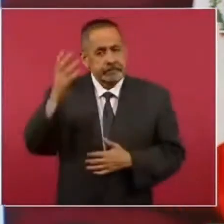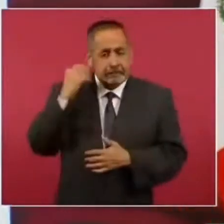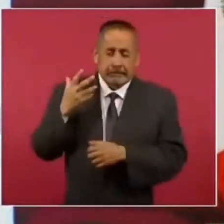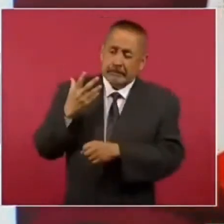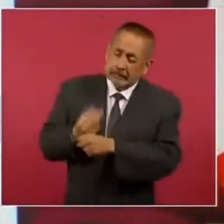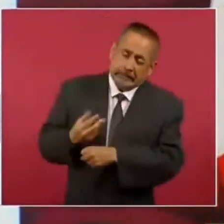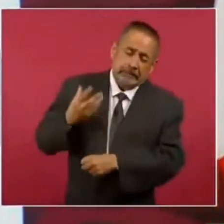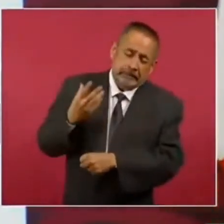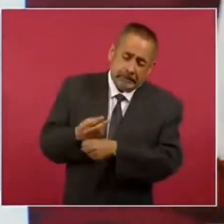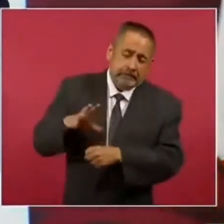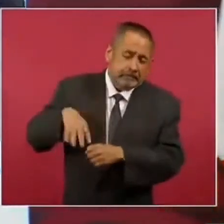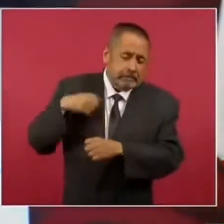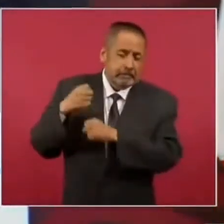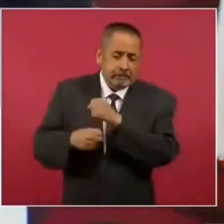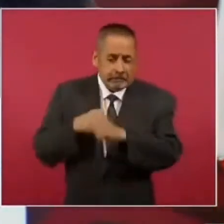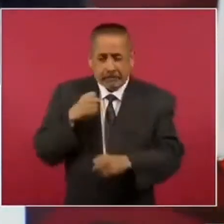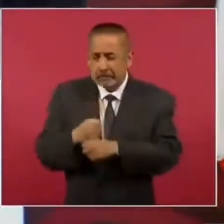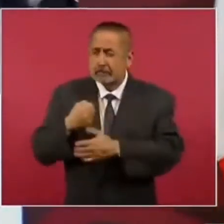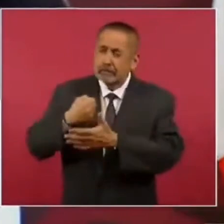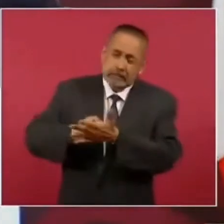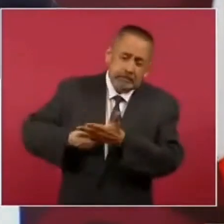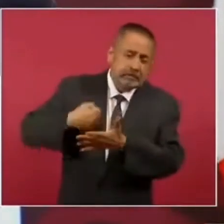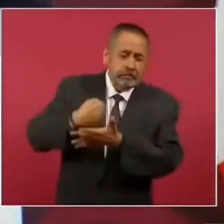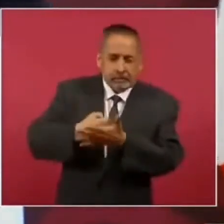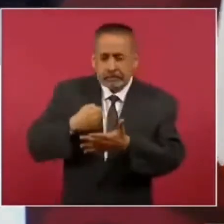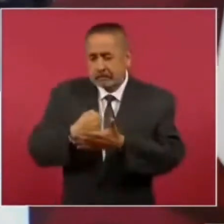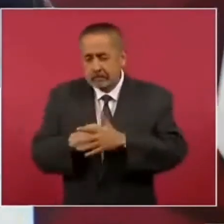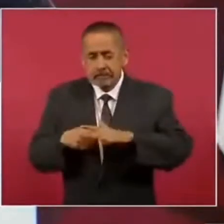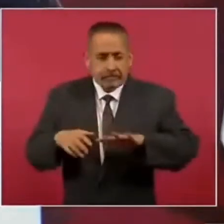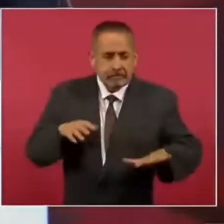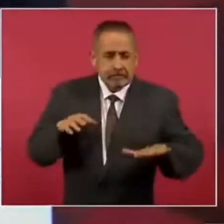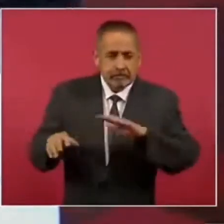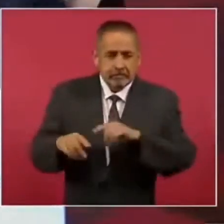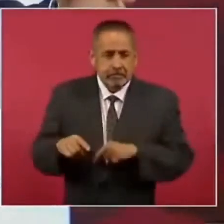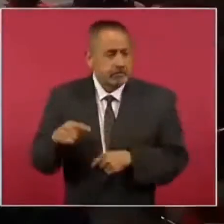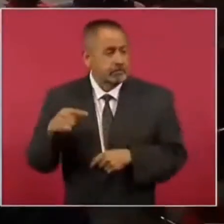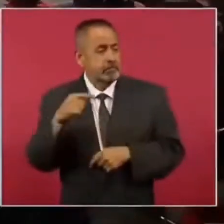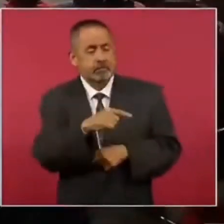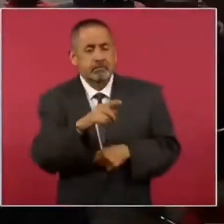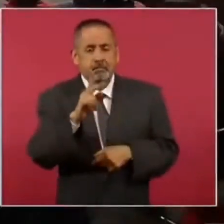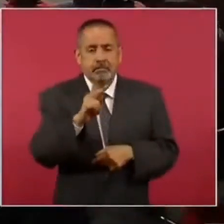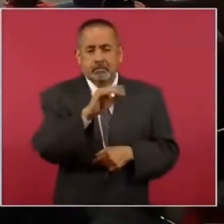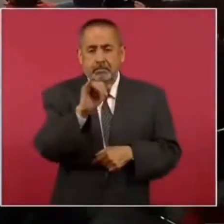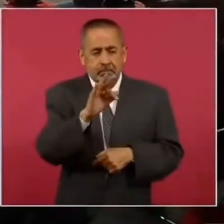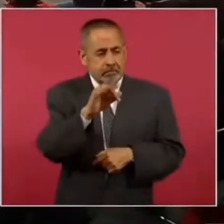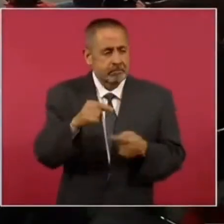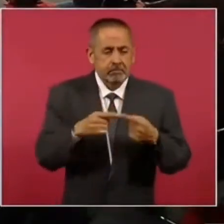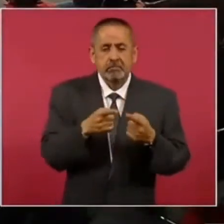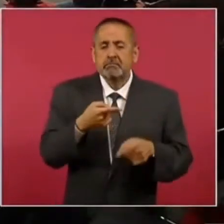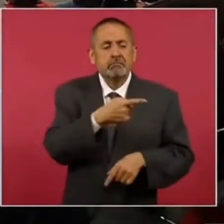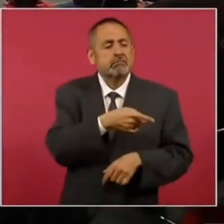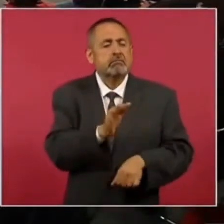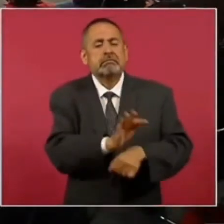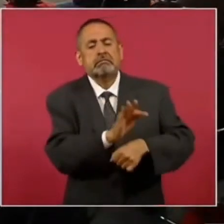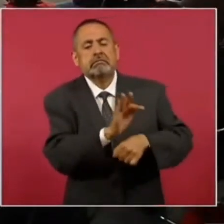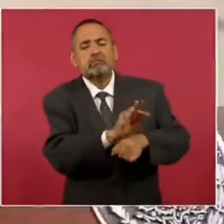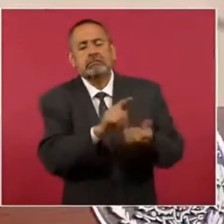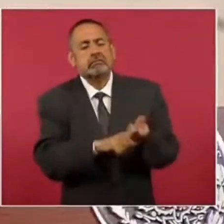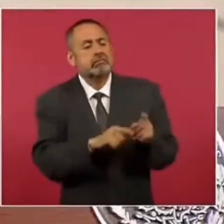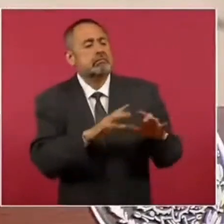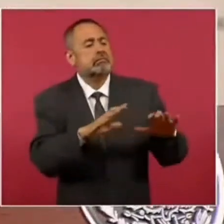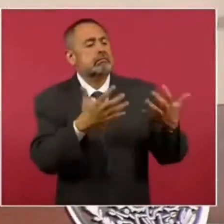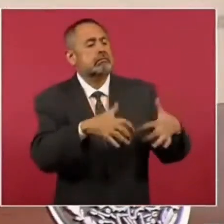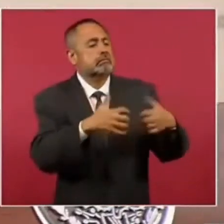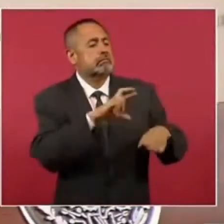hecho luchando contra el Poder Judicial que protege a las